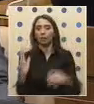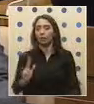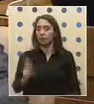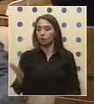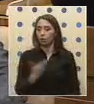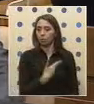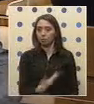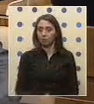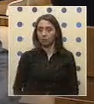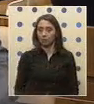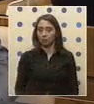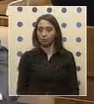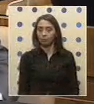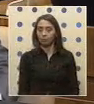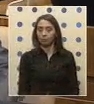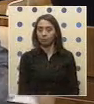presidente,